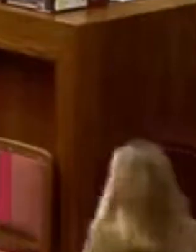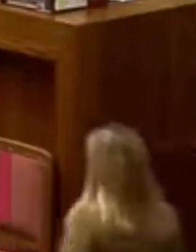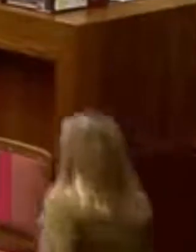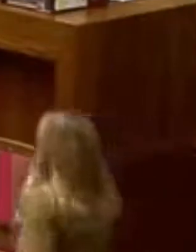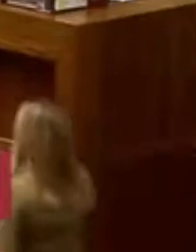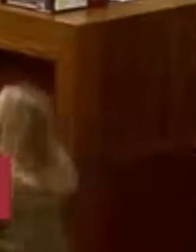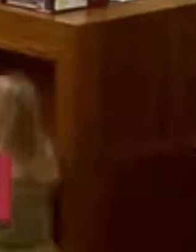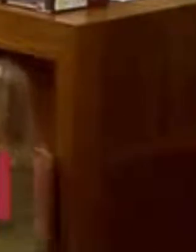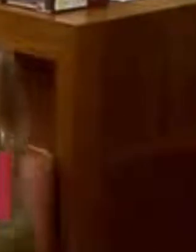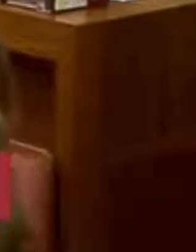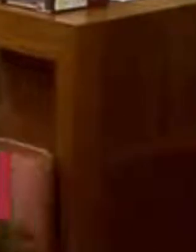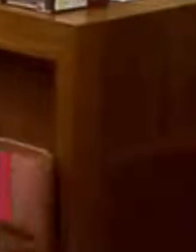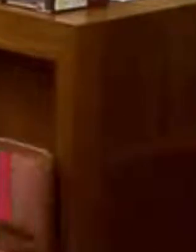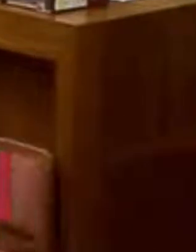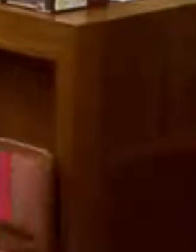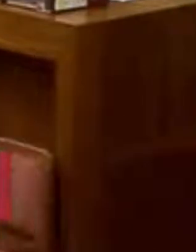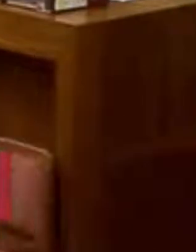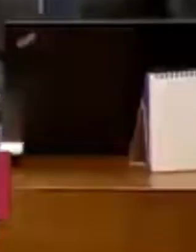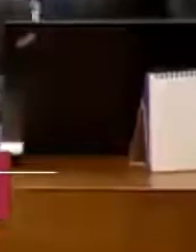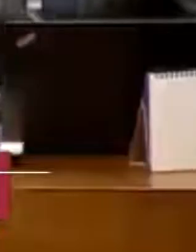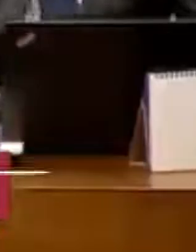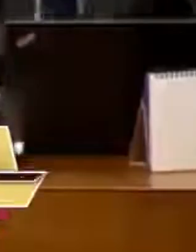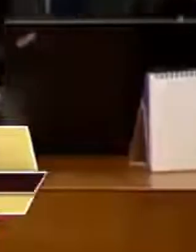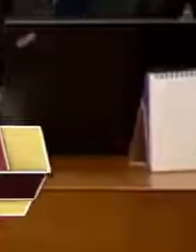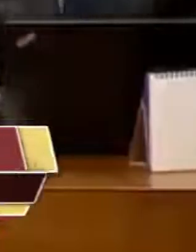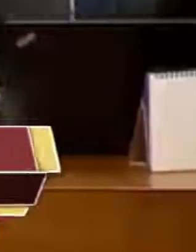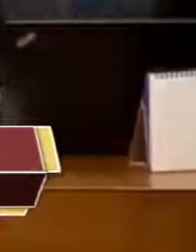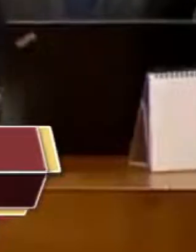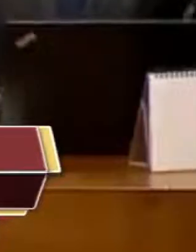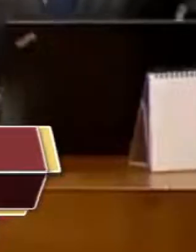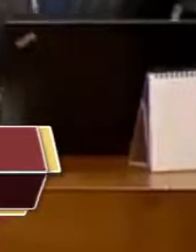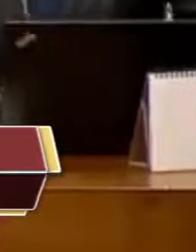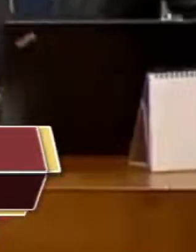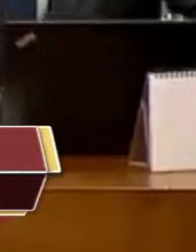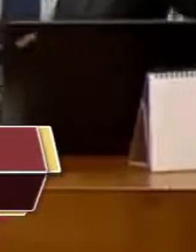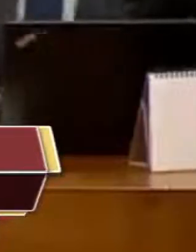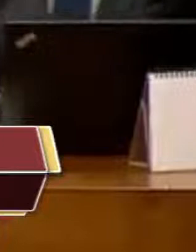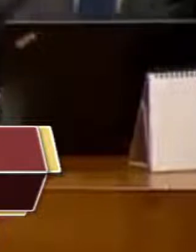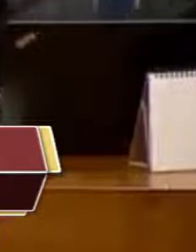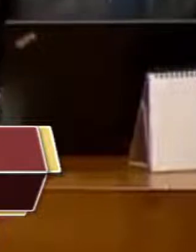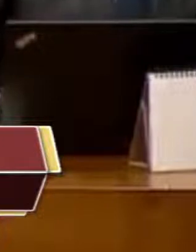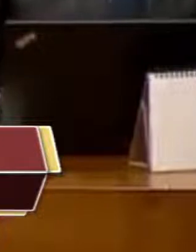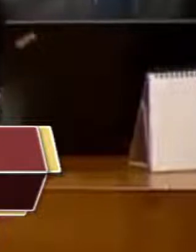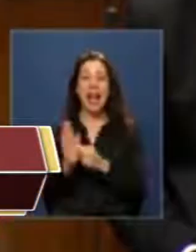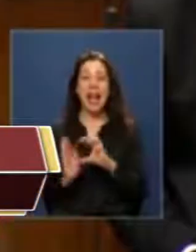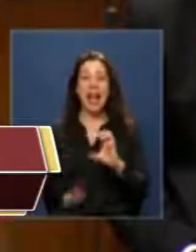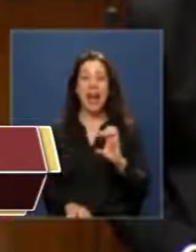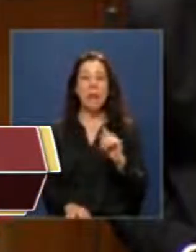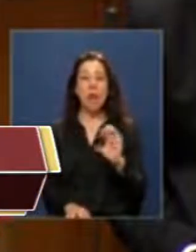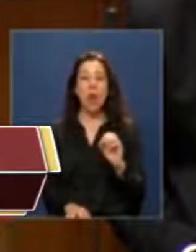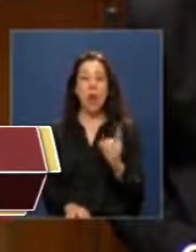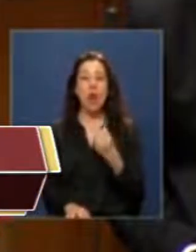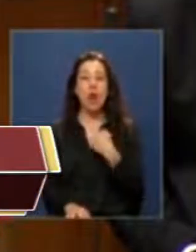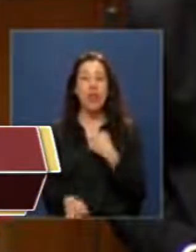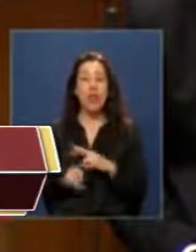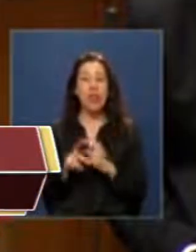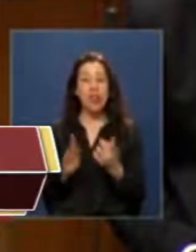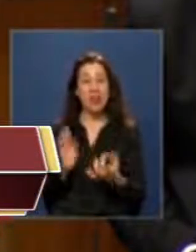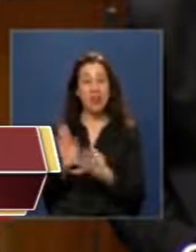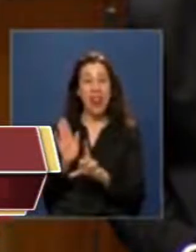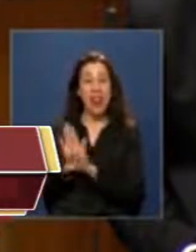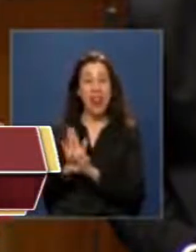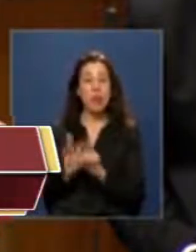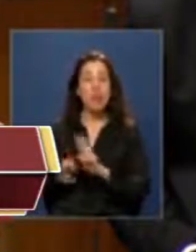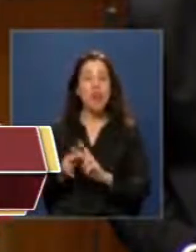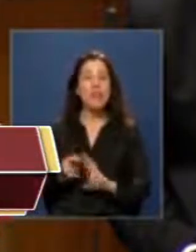más de 5 horas duró la sesión de sala de la cámara destinada a analizar la acusación constitucional presentada contra el ministro del interior víctor